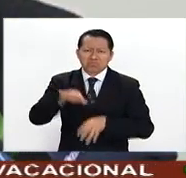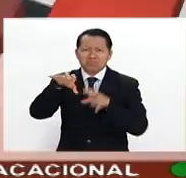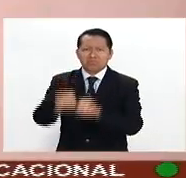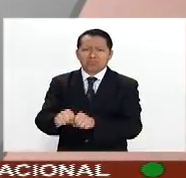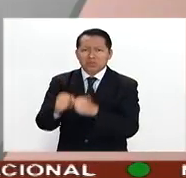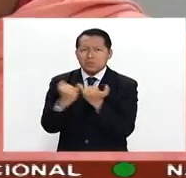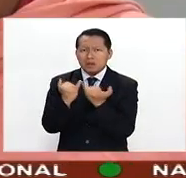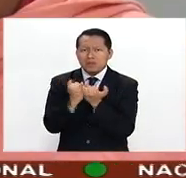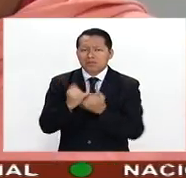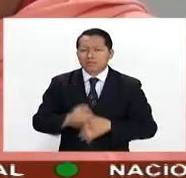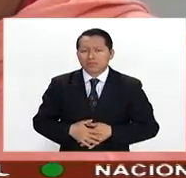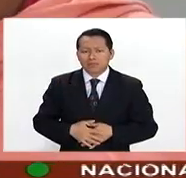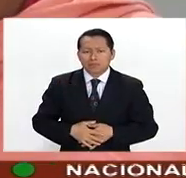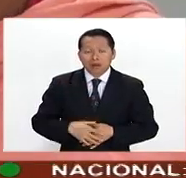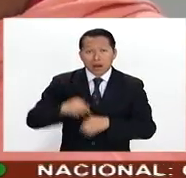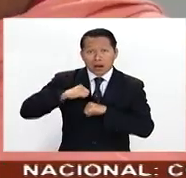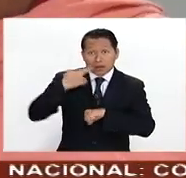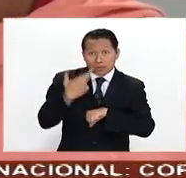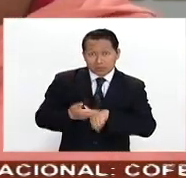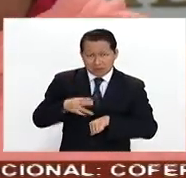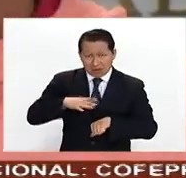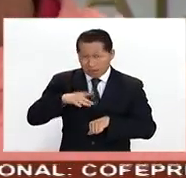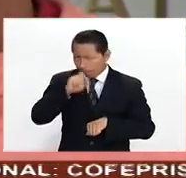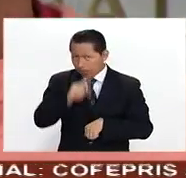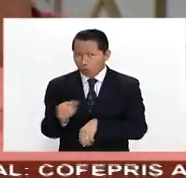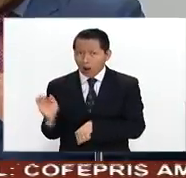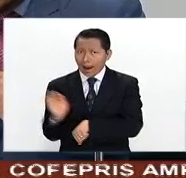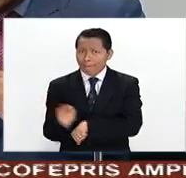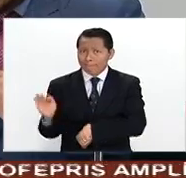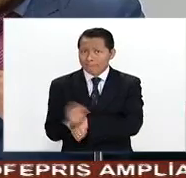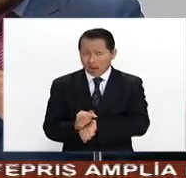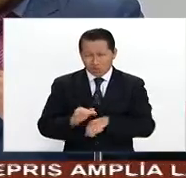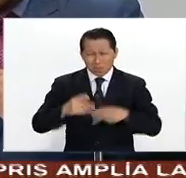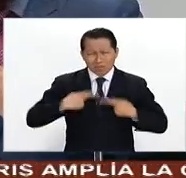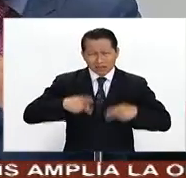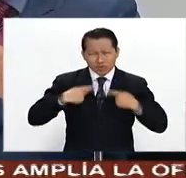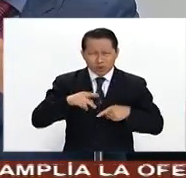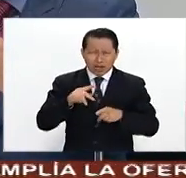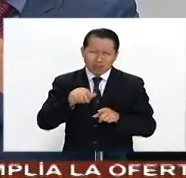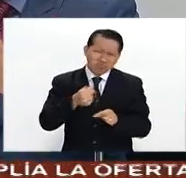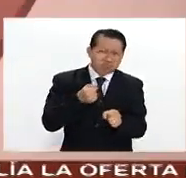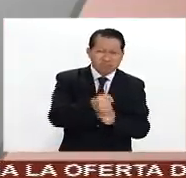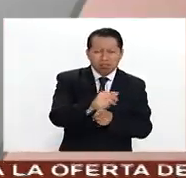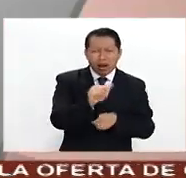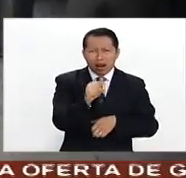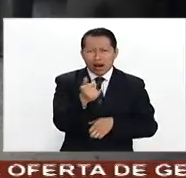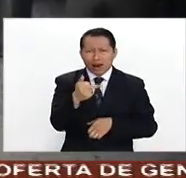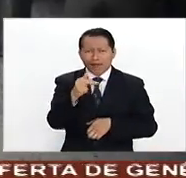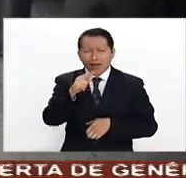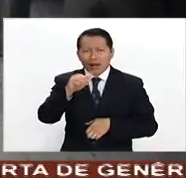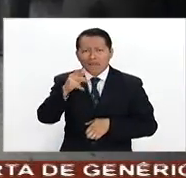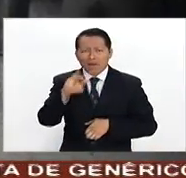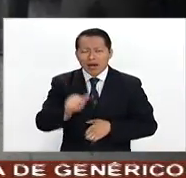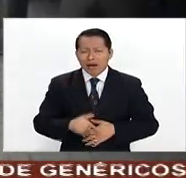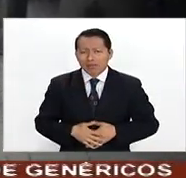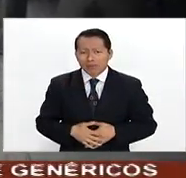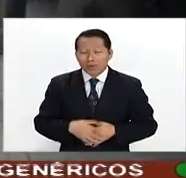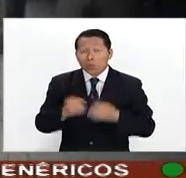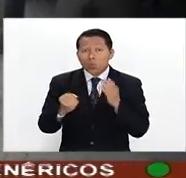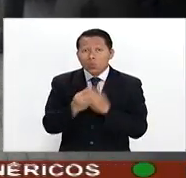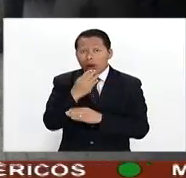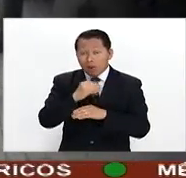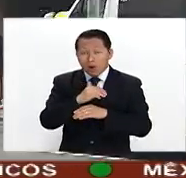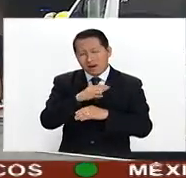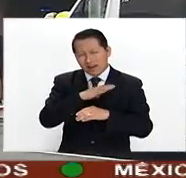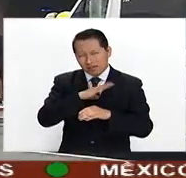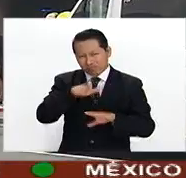ubicado. Autoridades judiciales otorgan amparo a presunto agresor de Ana Gabriela Guevara. Registran nuevo ataque en el